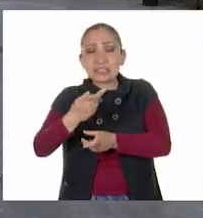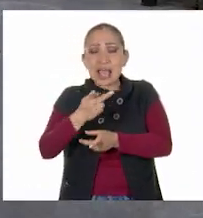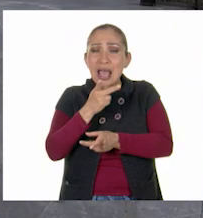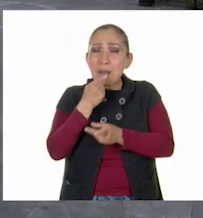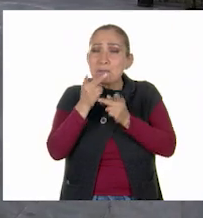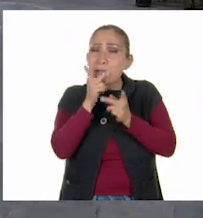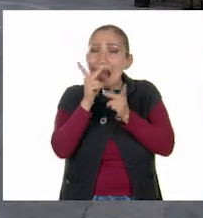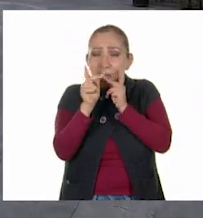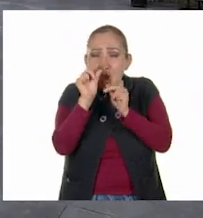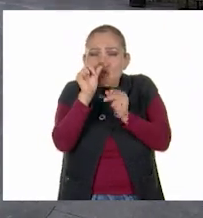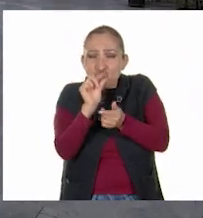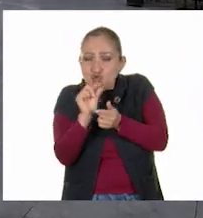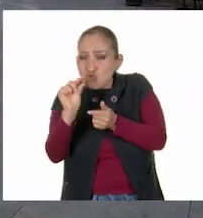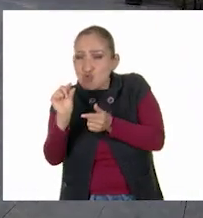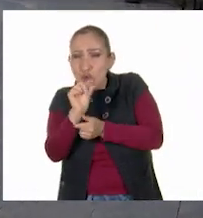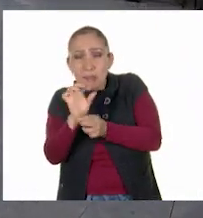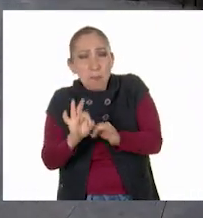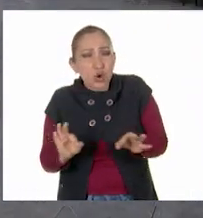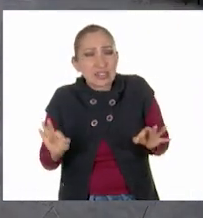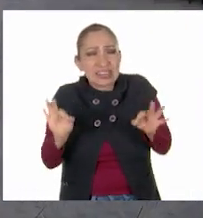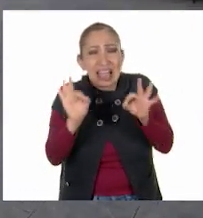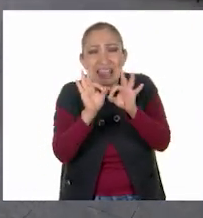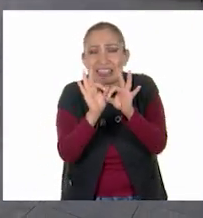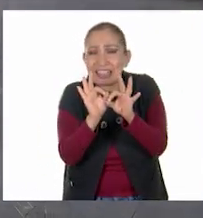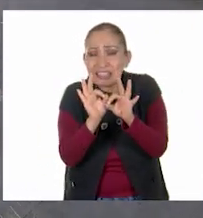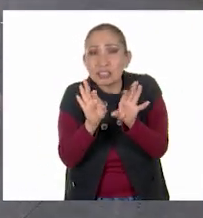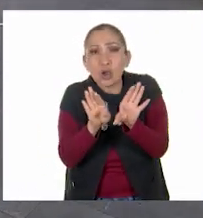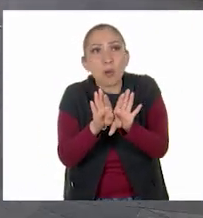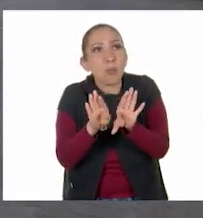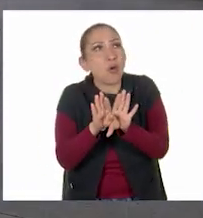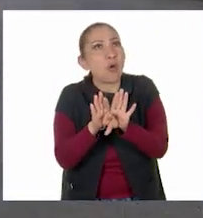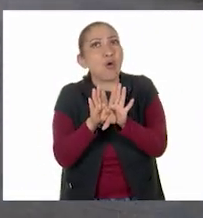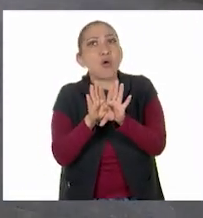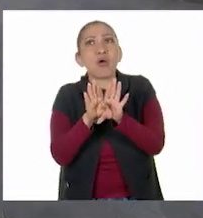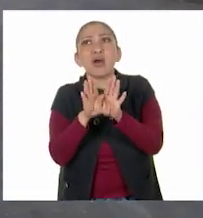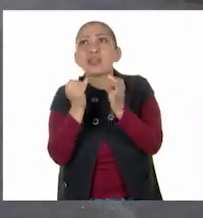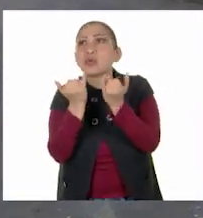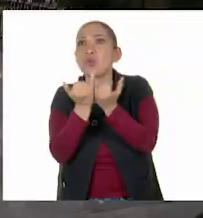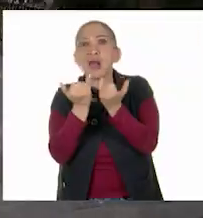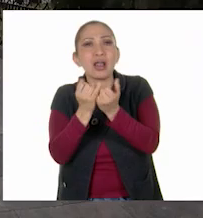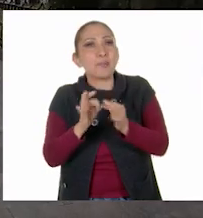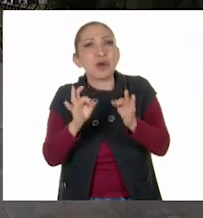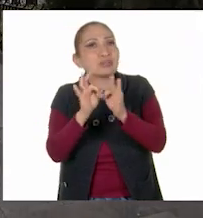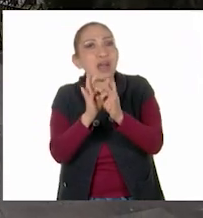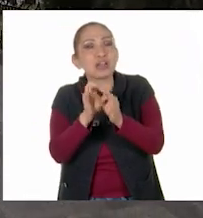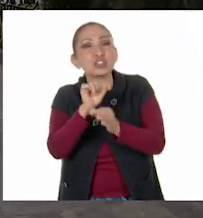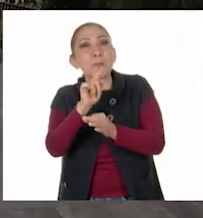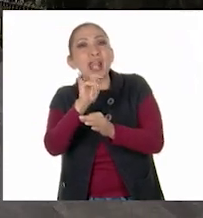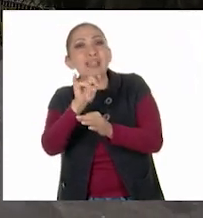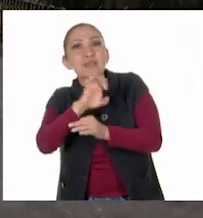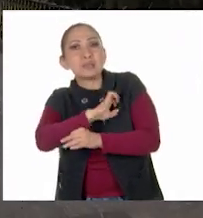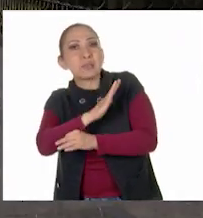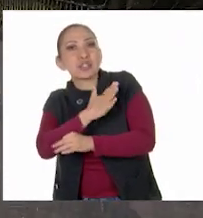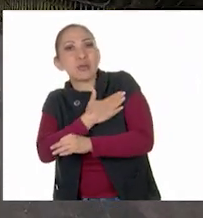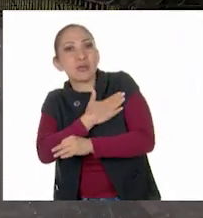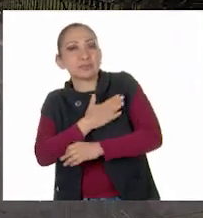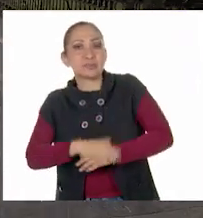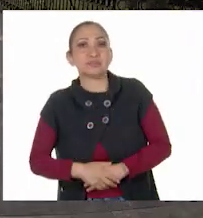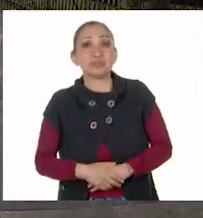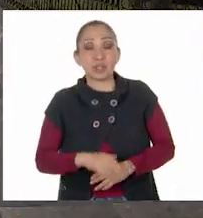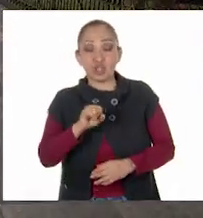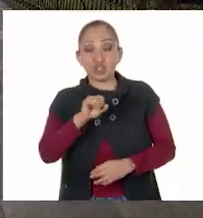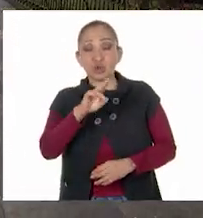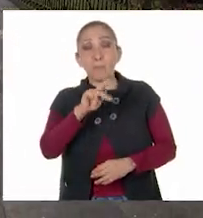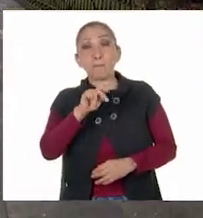son tan importantes como el superlativo en el español. En